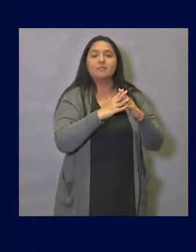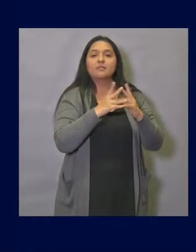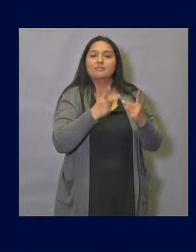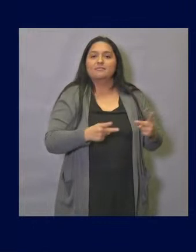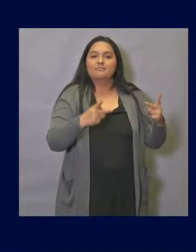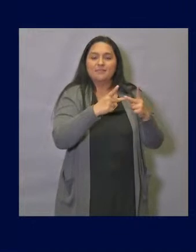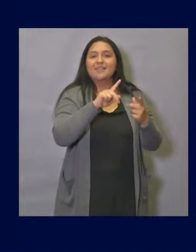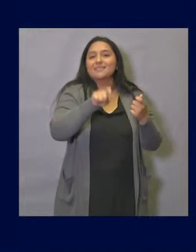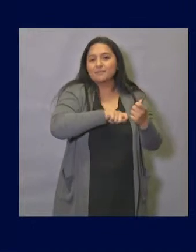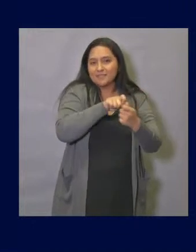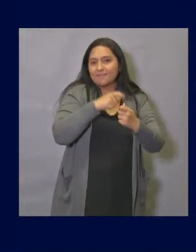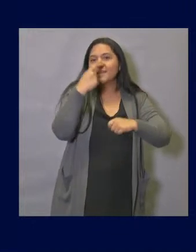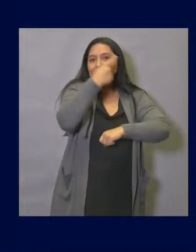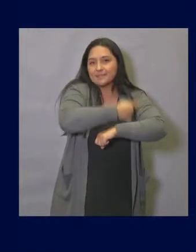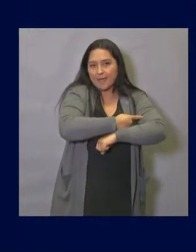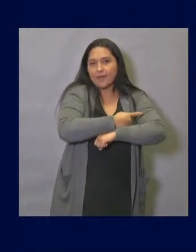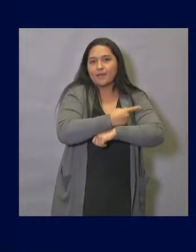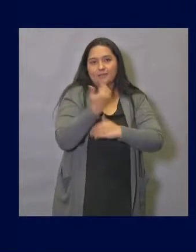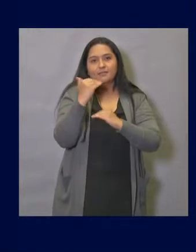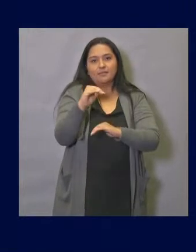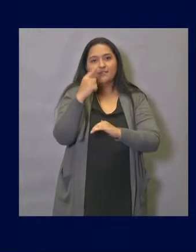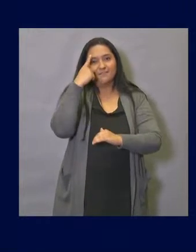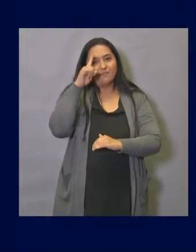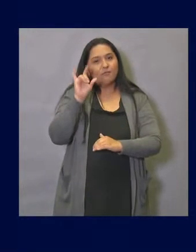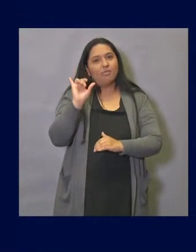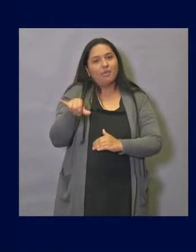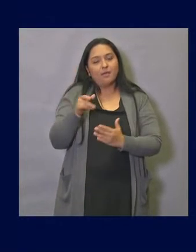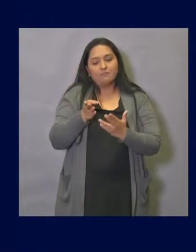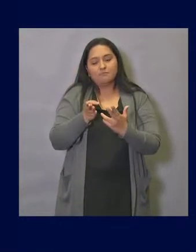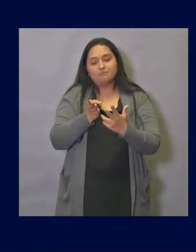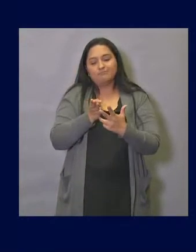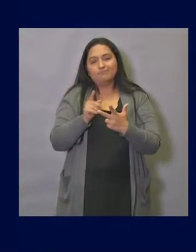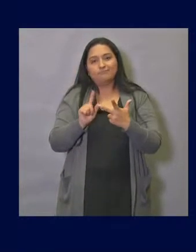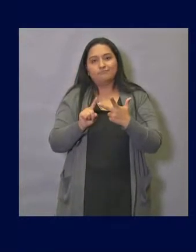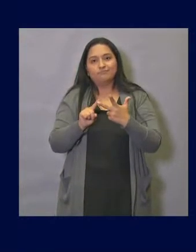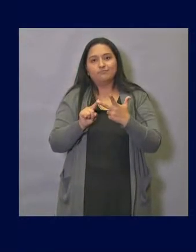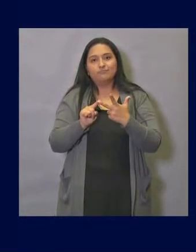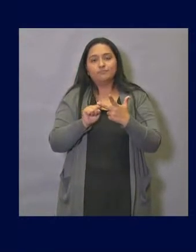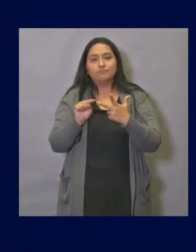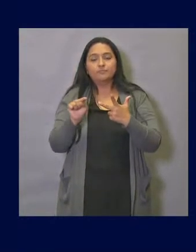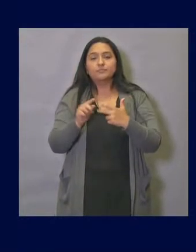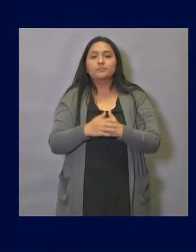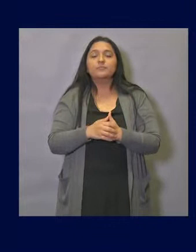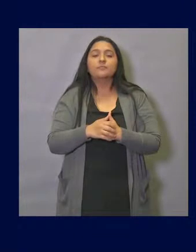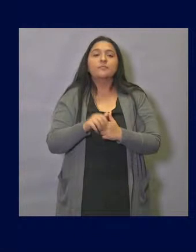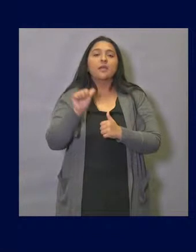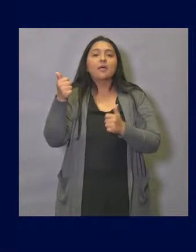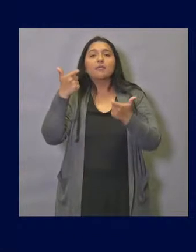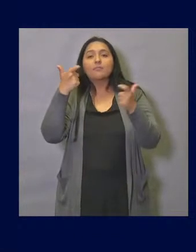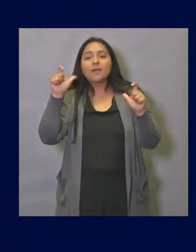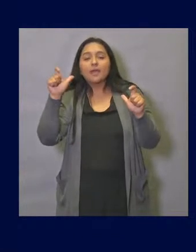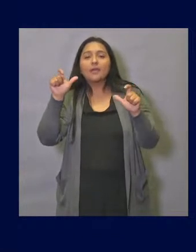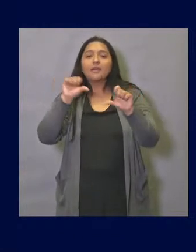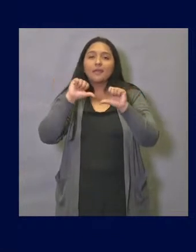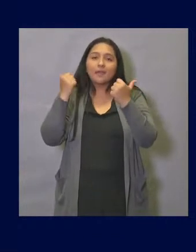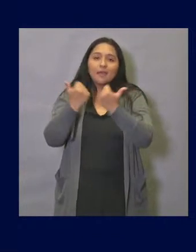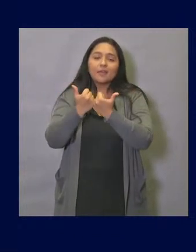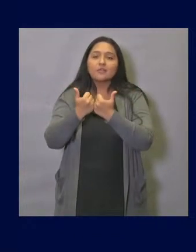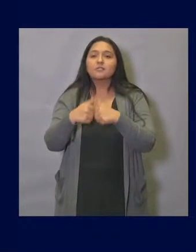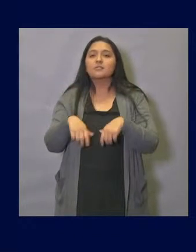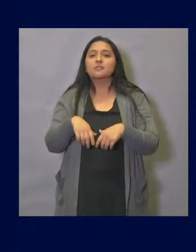un día específico para ese sector. Las agencias federales más grandes, incluidas la oficina del